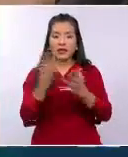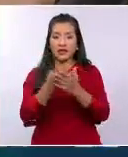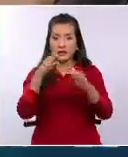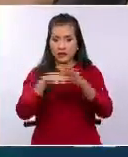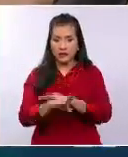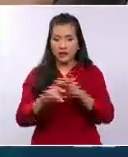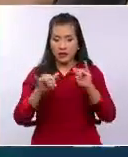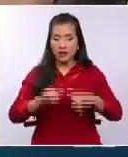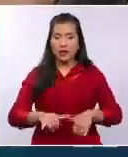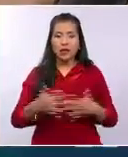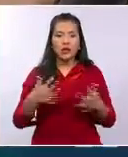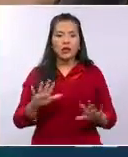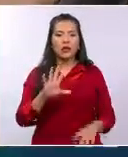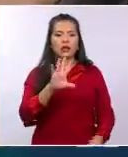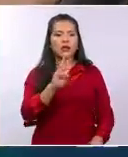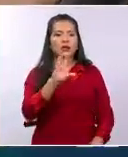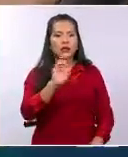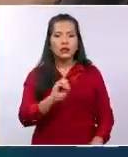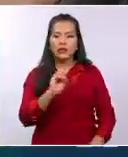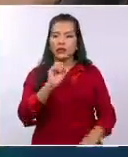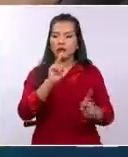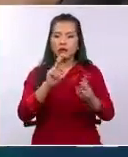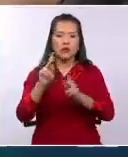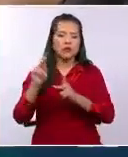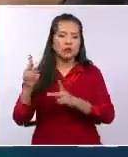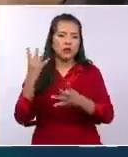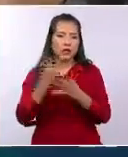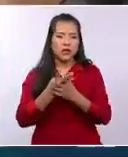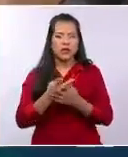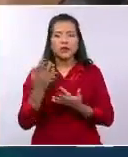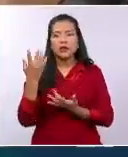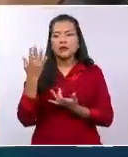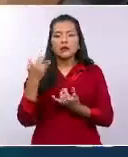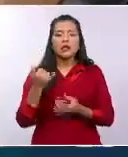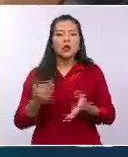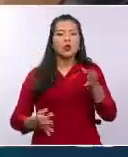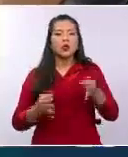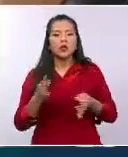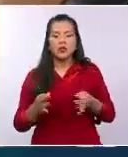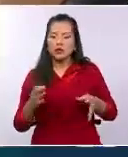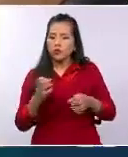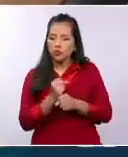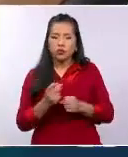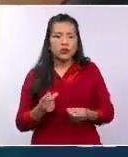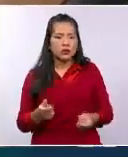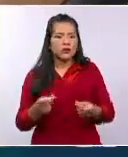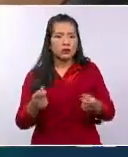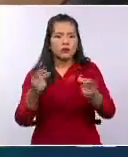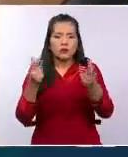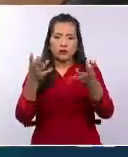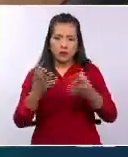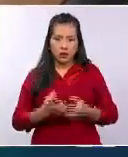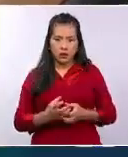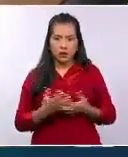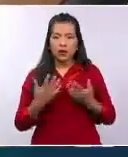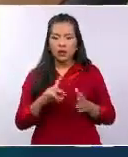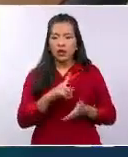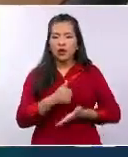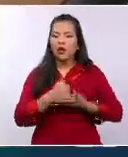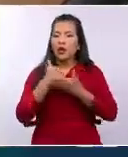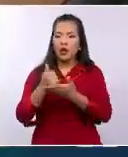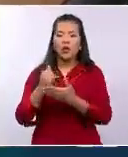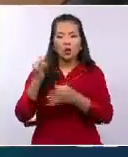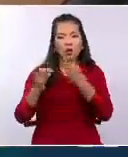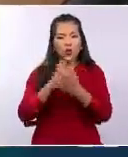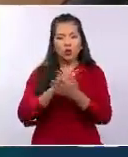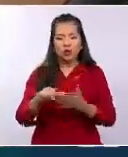60 privados de libertad que se están yendo a procesos abreviados. Eso quiere decir que están facilitando con la justicia, reconociendo